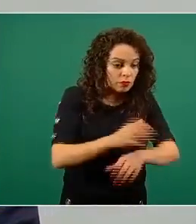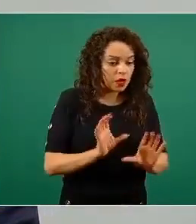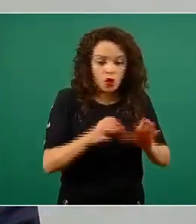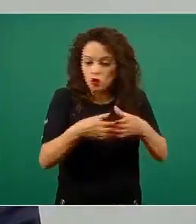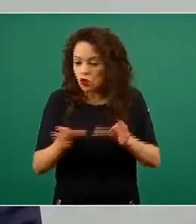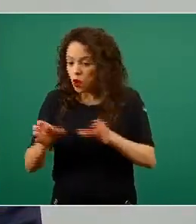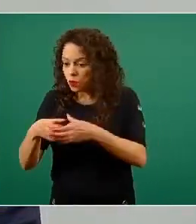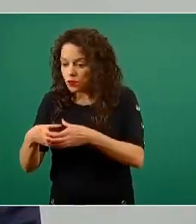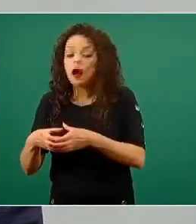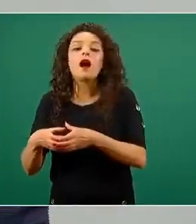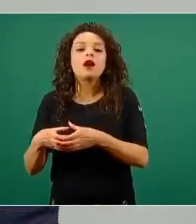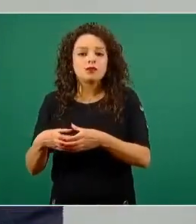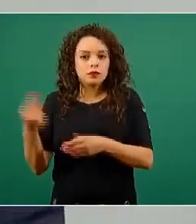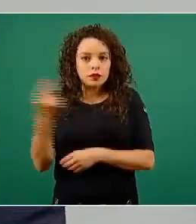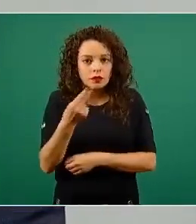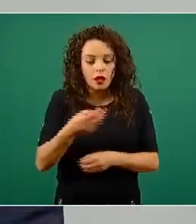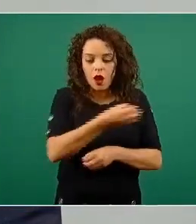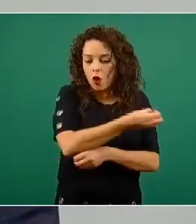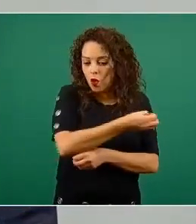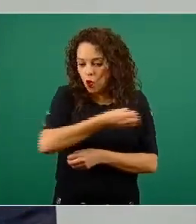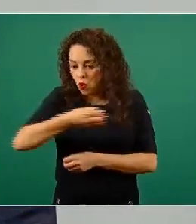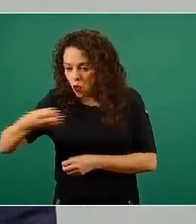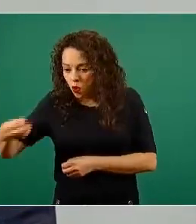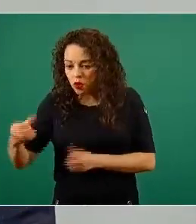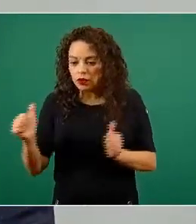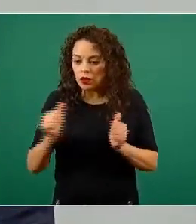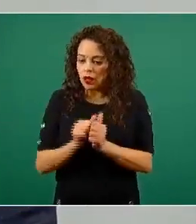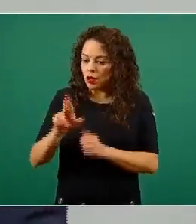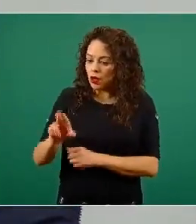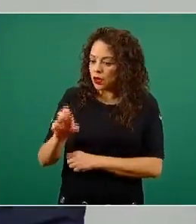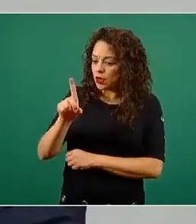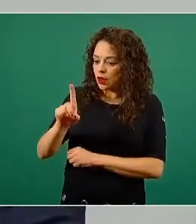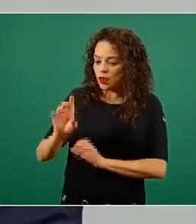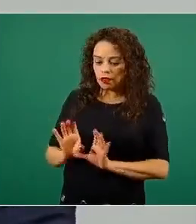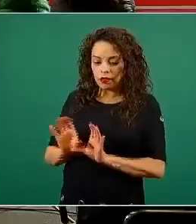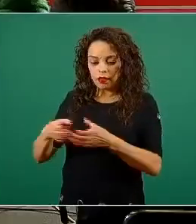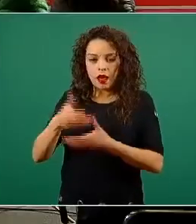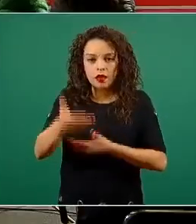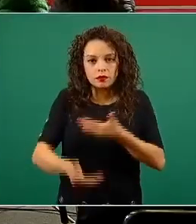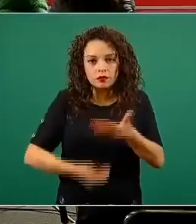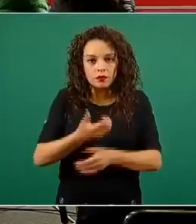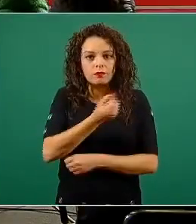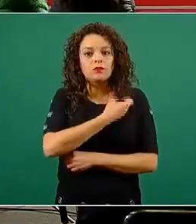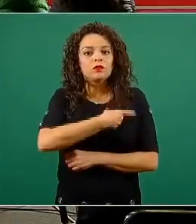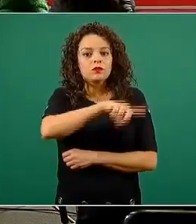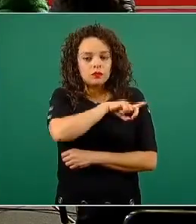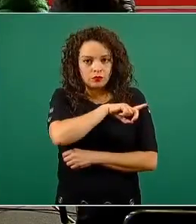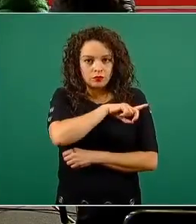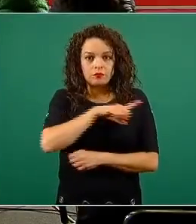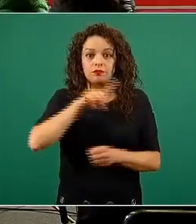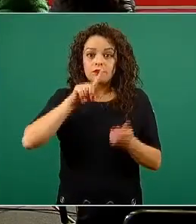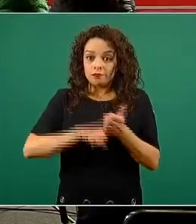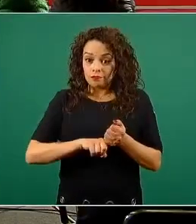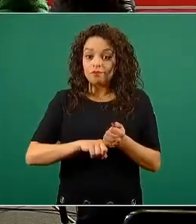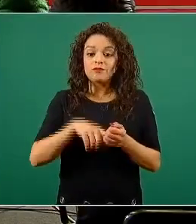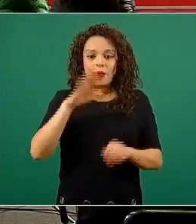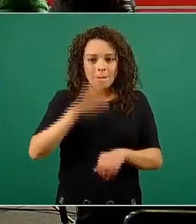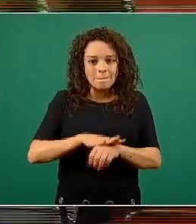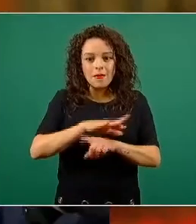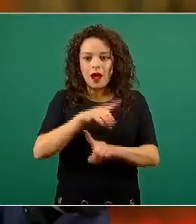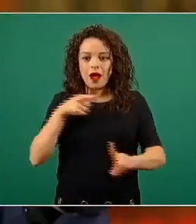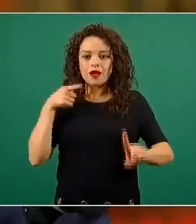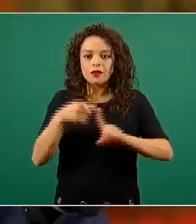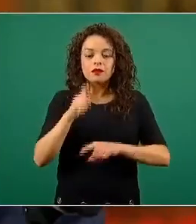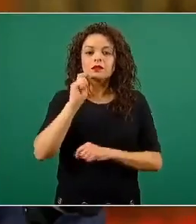Un modelo de atención organizado en redes integradas de servicios de salud y un modelo de atención en el fondo basado sobre la atención primaria